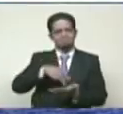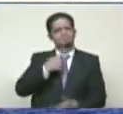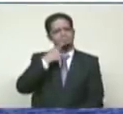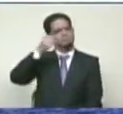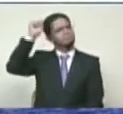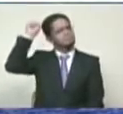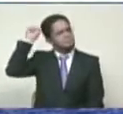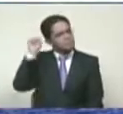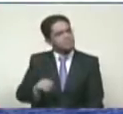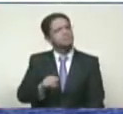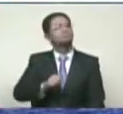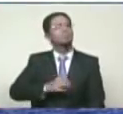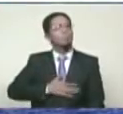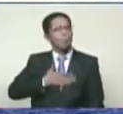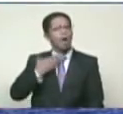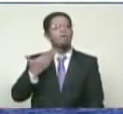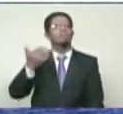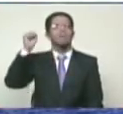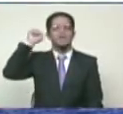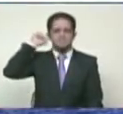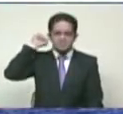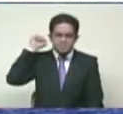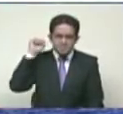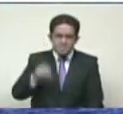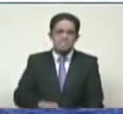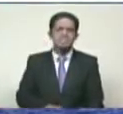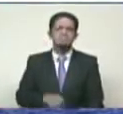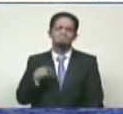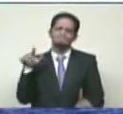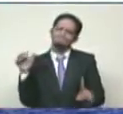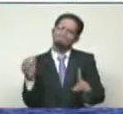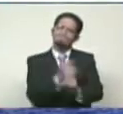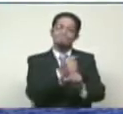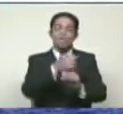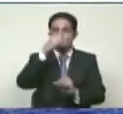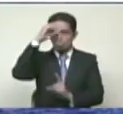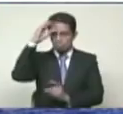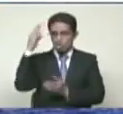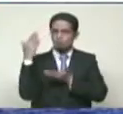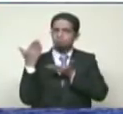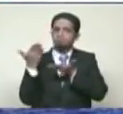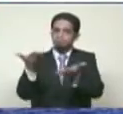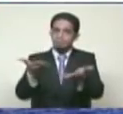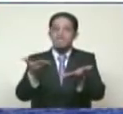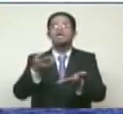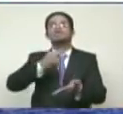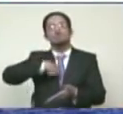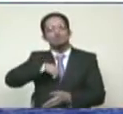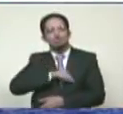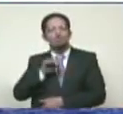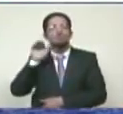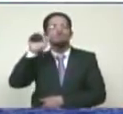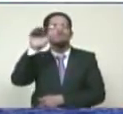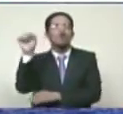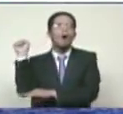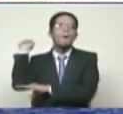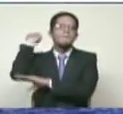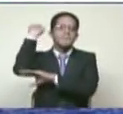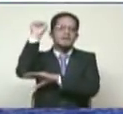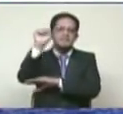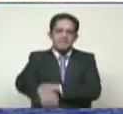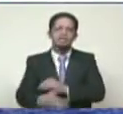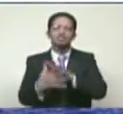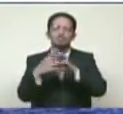se puede Venezuela, sí se puede. Dios proveerá y vamos a vencer cualquier